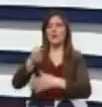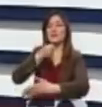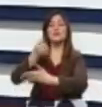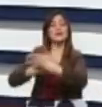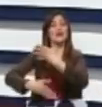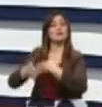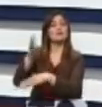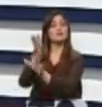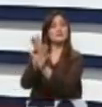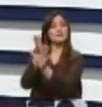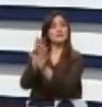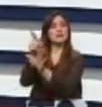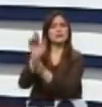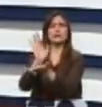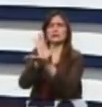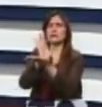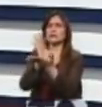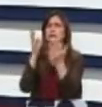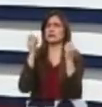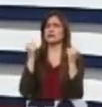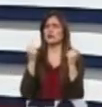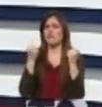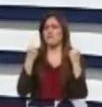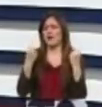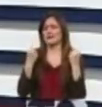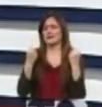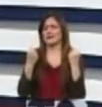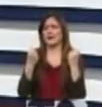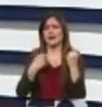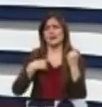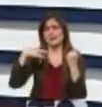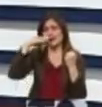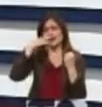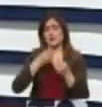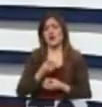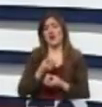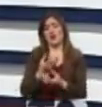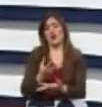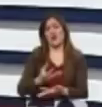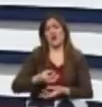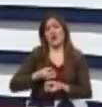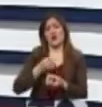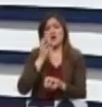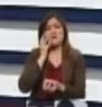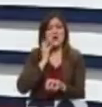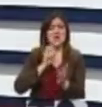y justamente escuchar estos testimonios de menores que cuentan todo lo que tuvieron que vivir